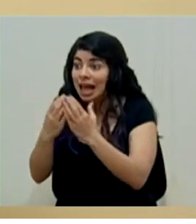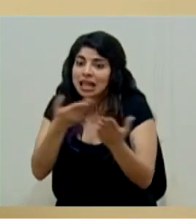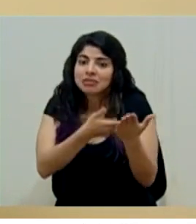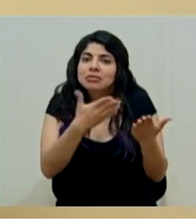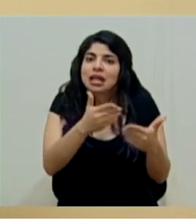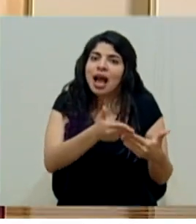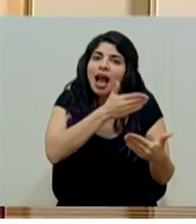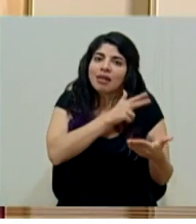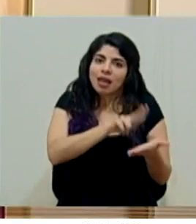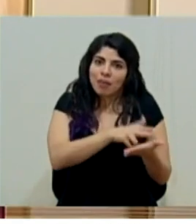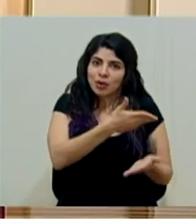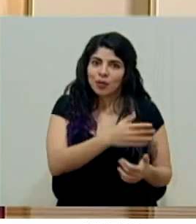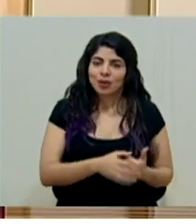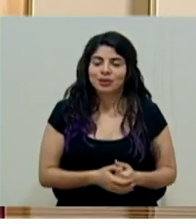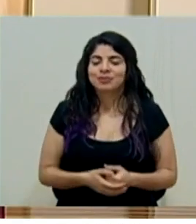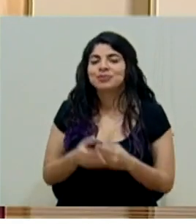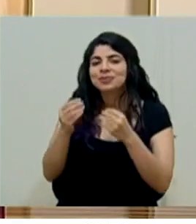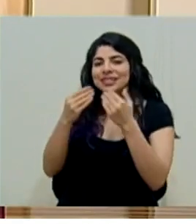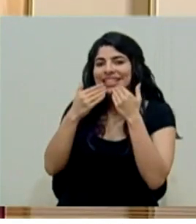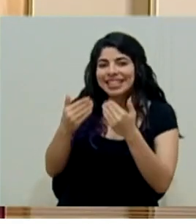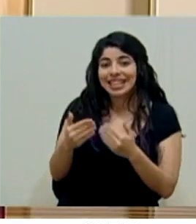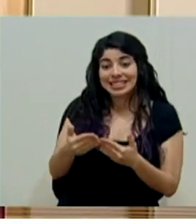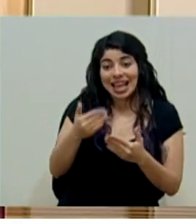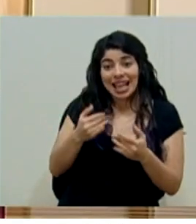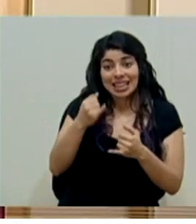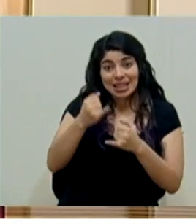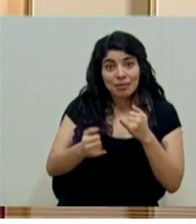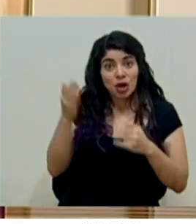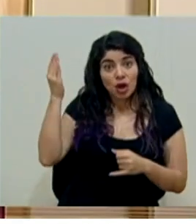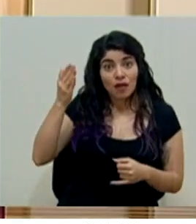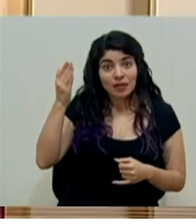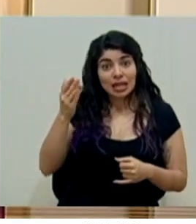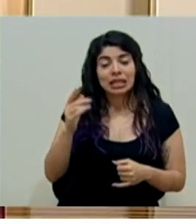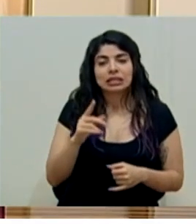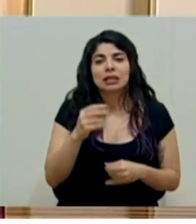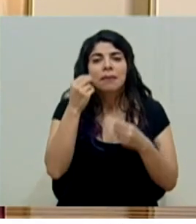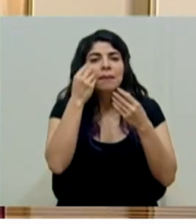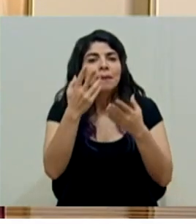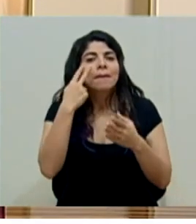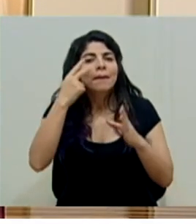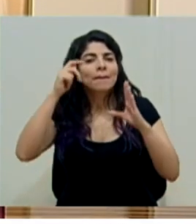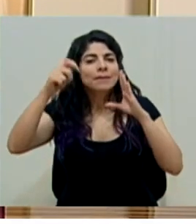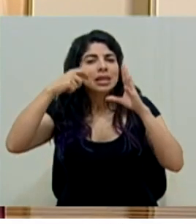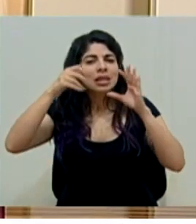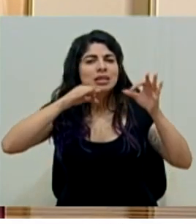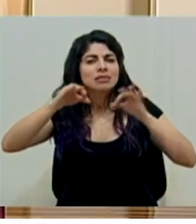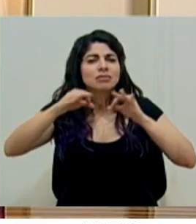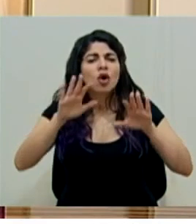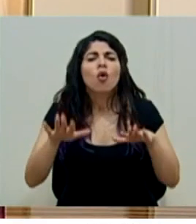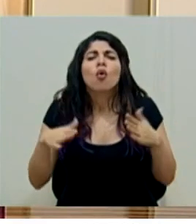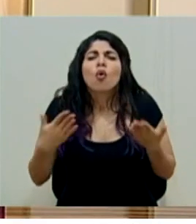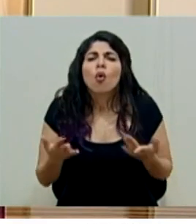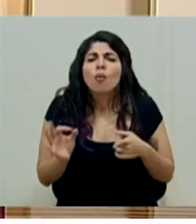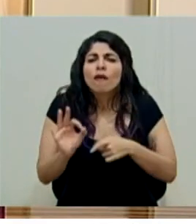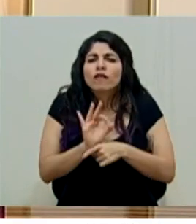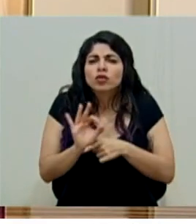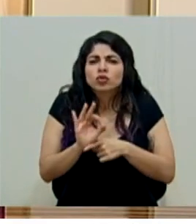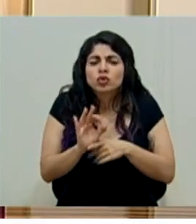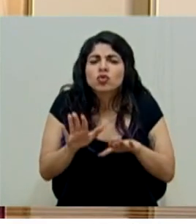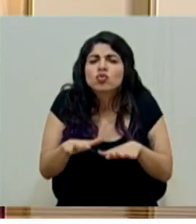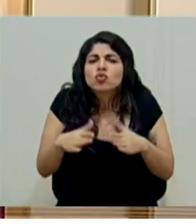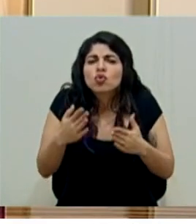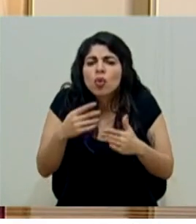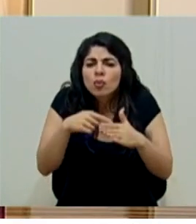aprobado. Muchas gracias. Antes de finalizar esta conferencia de prensa, veremos un video explicativo de cómo funcionaría y cómo